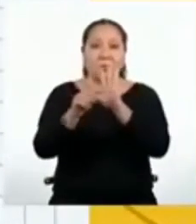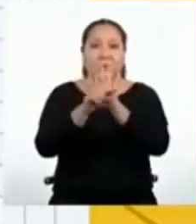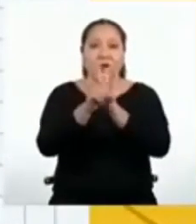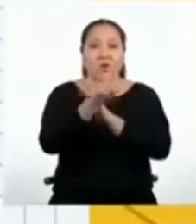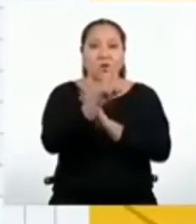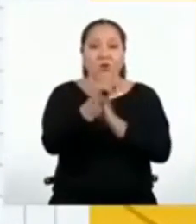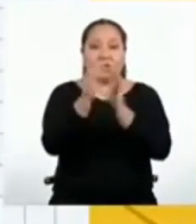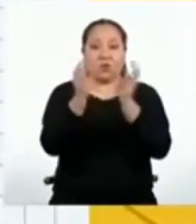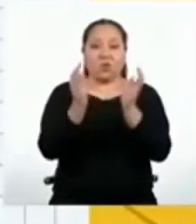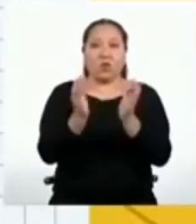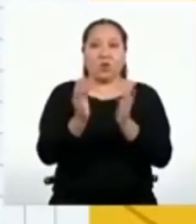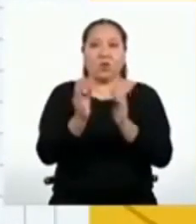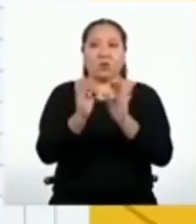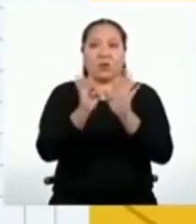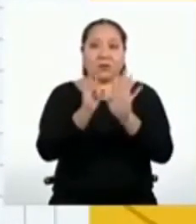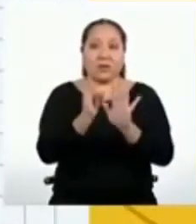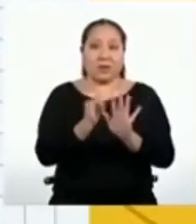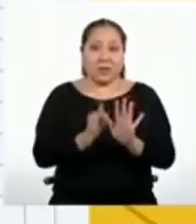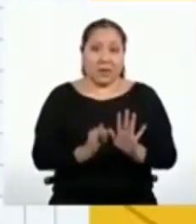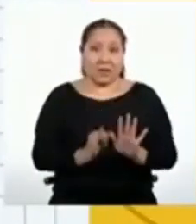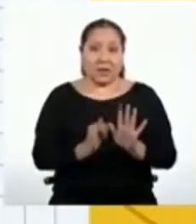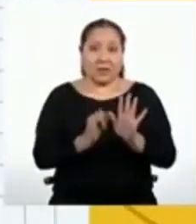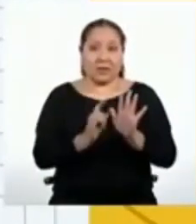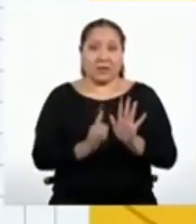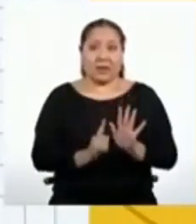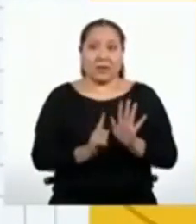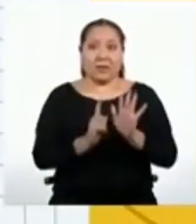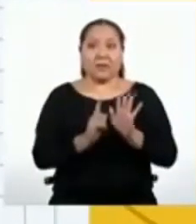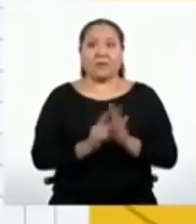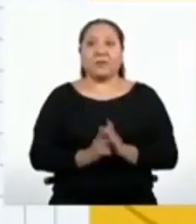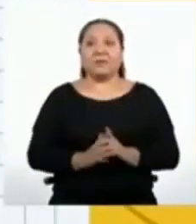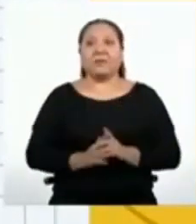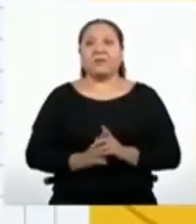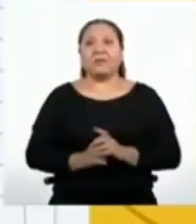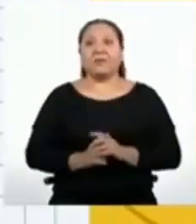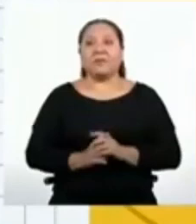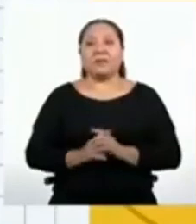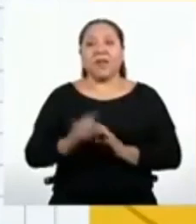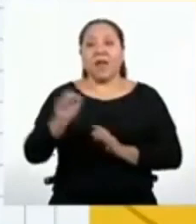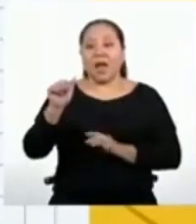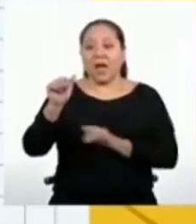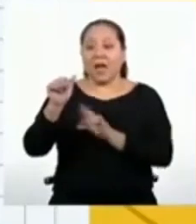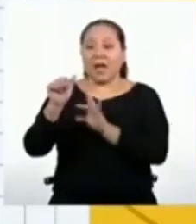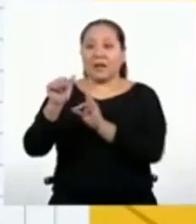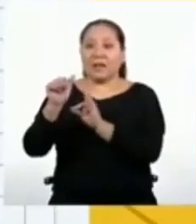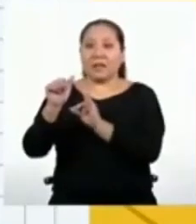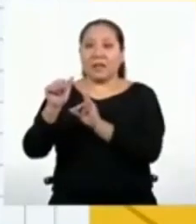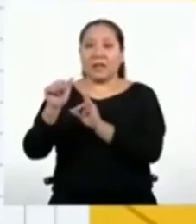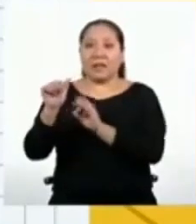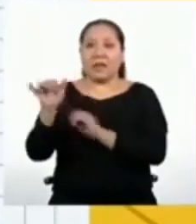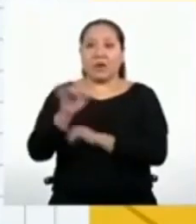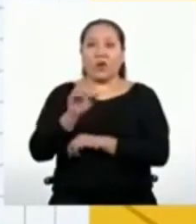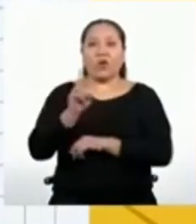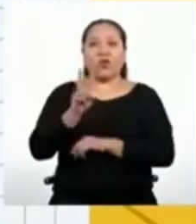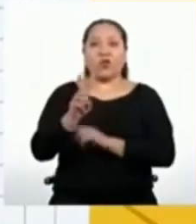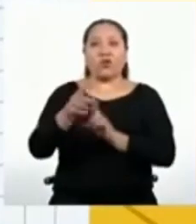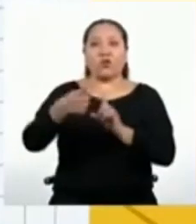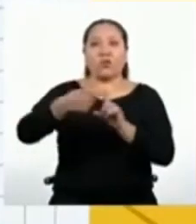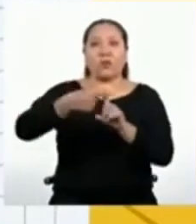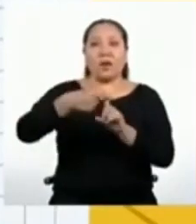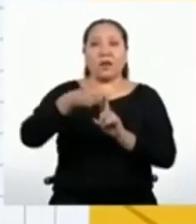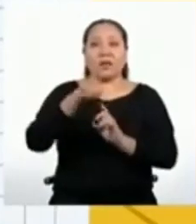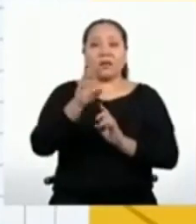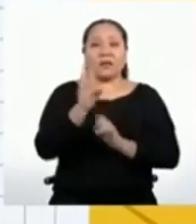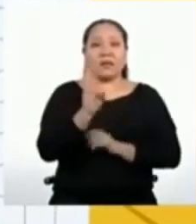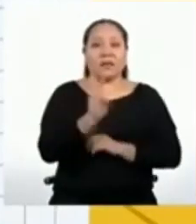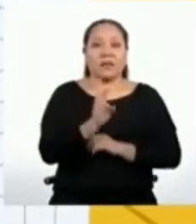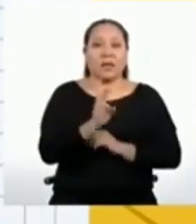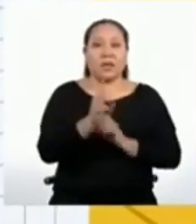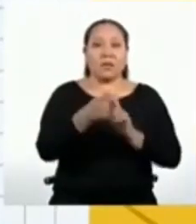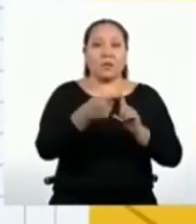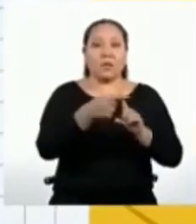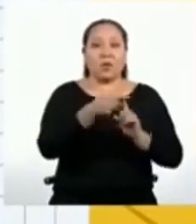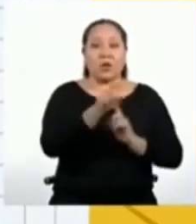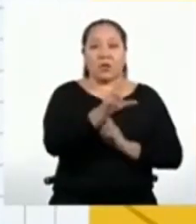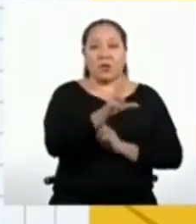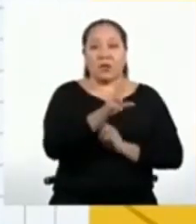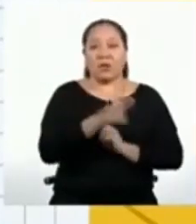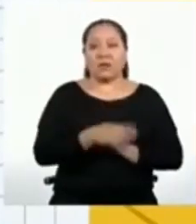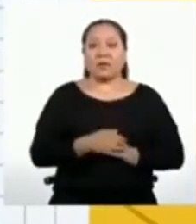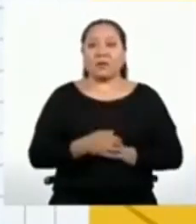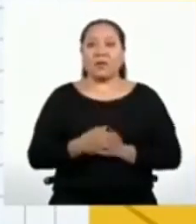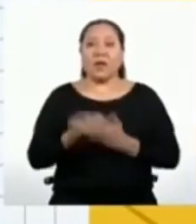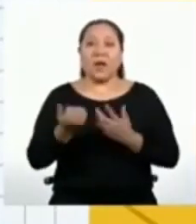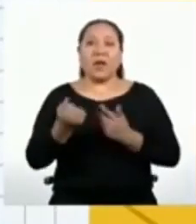menos 1 y tenemos que 6. A sub 7 es igual a 2 más 6 por 3.